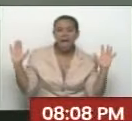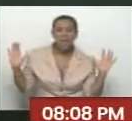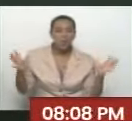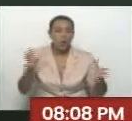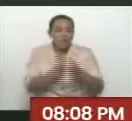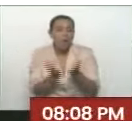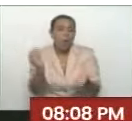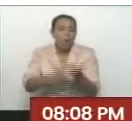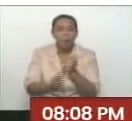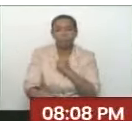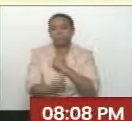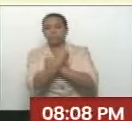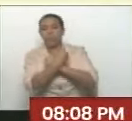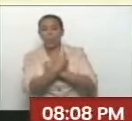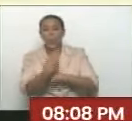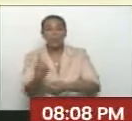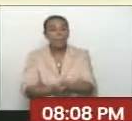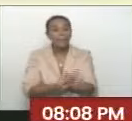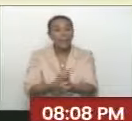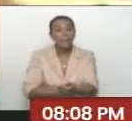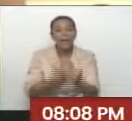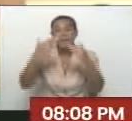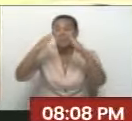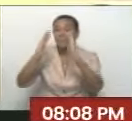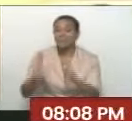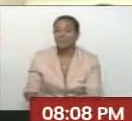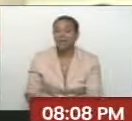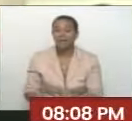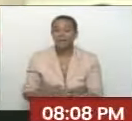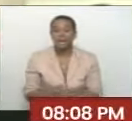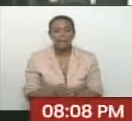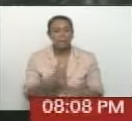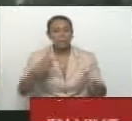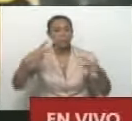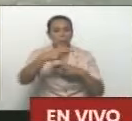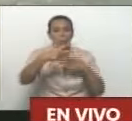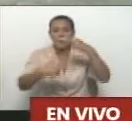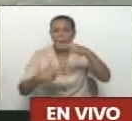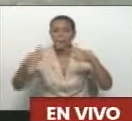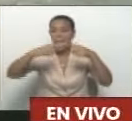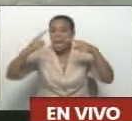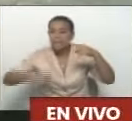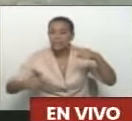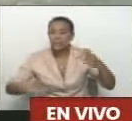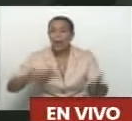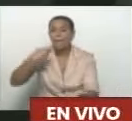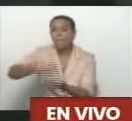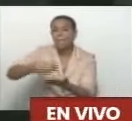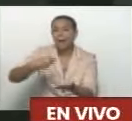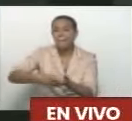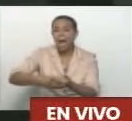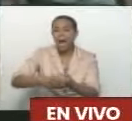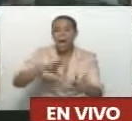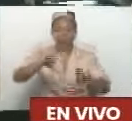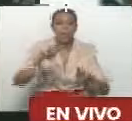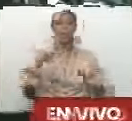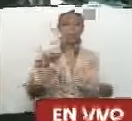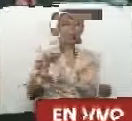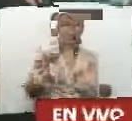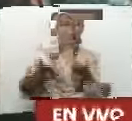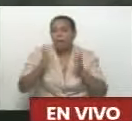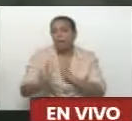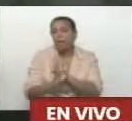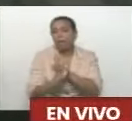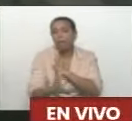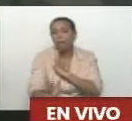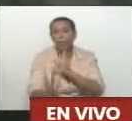vez contra mí, contra mi hermano y mi casa. Nos cortó la luz. Le pagó a los abastos para que no nos dejaran hacer